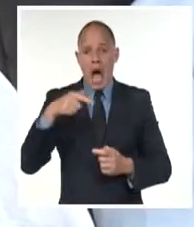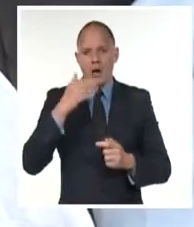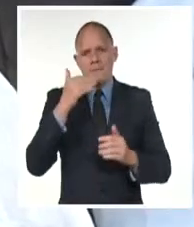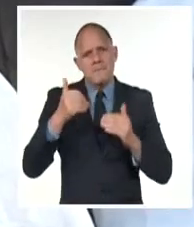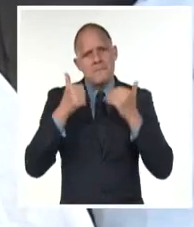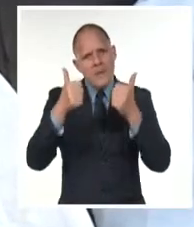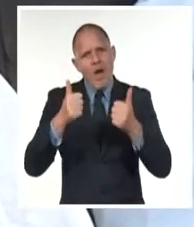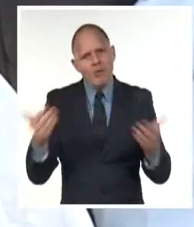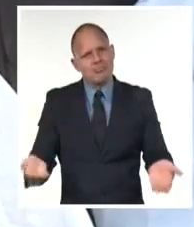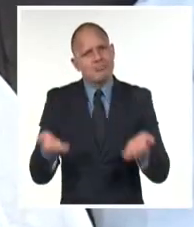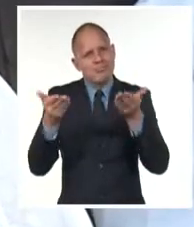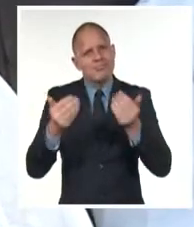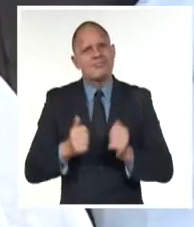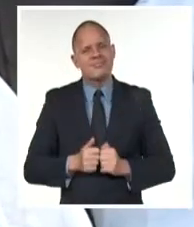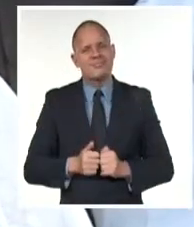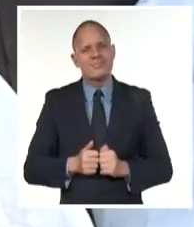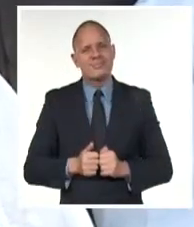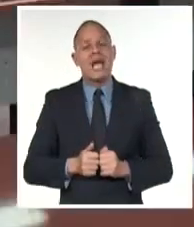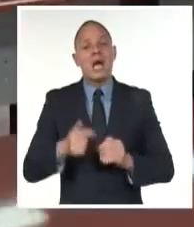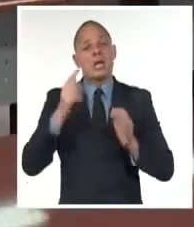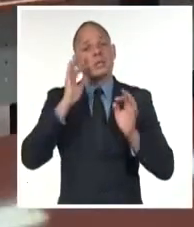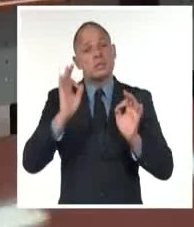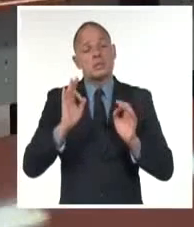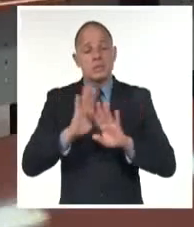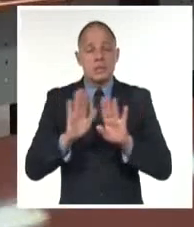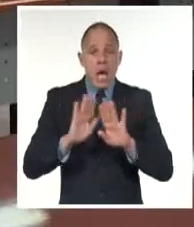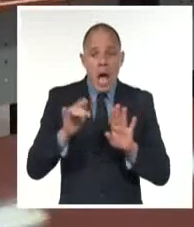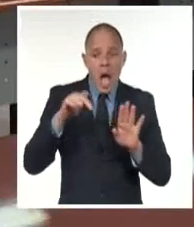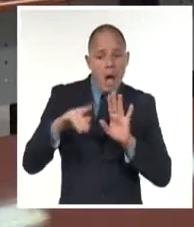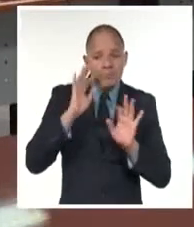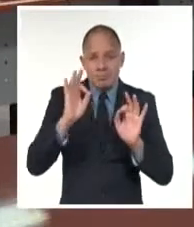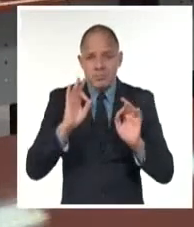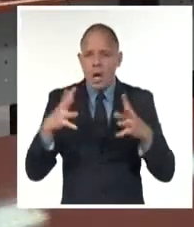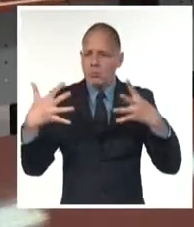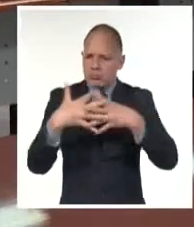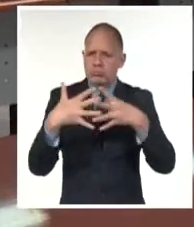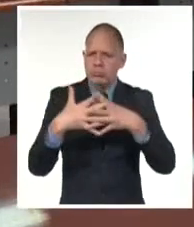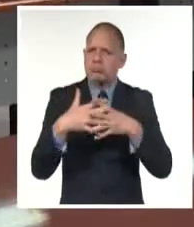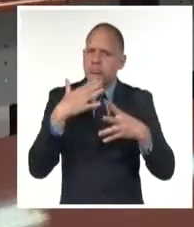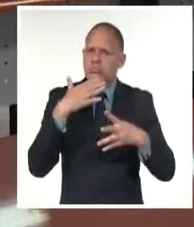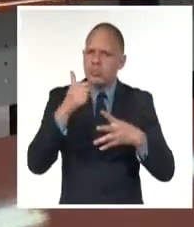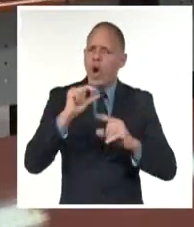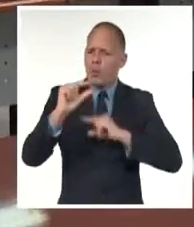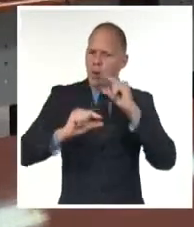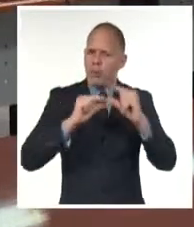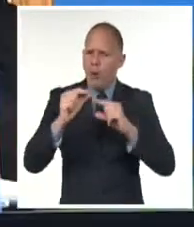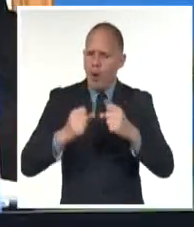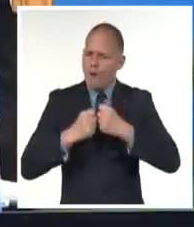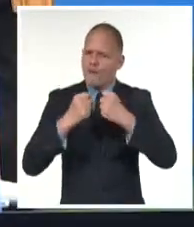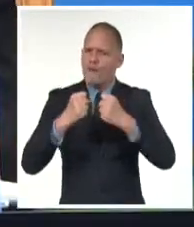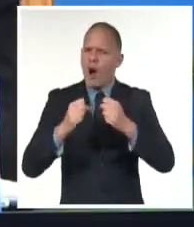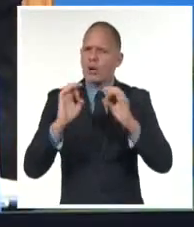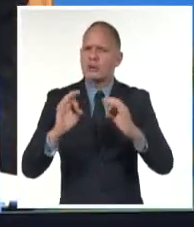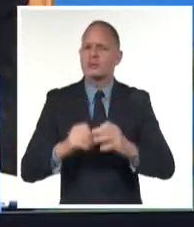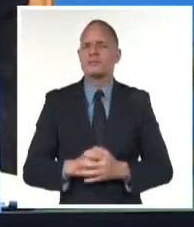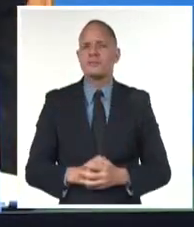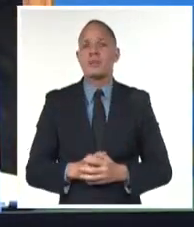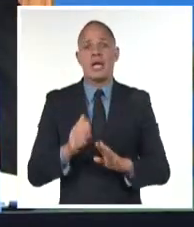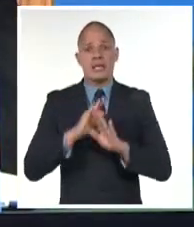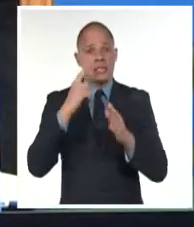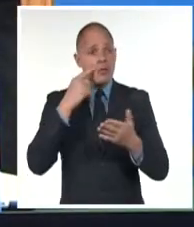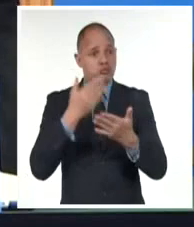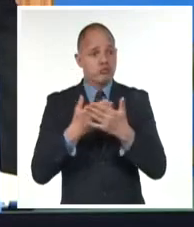periodo de desarrollo. Con el tiempo, las relaciones entre los dos países se han convertido en un modelo de solidaridad